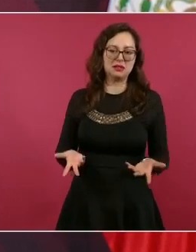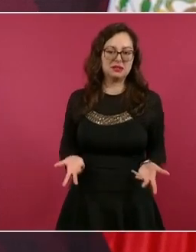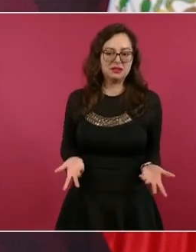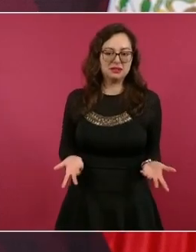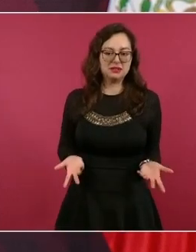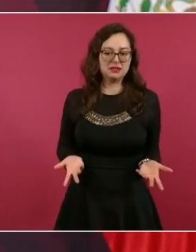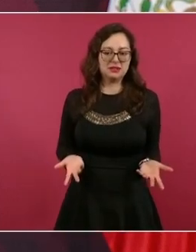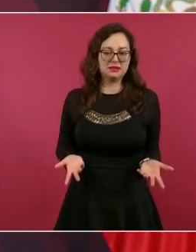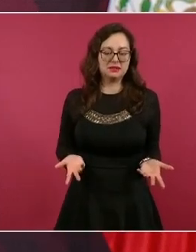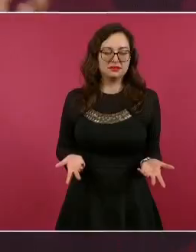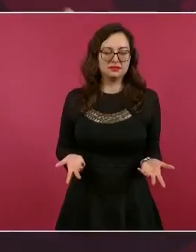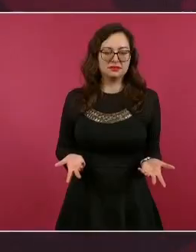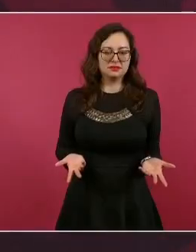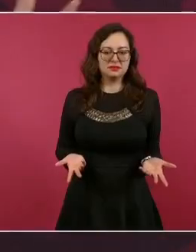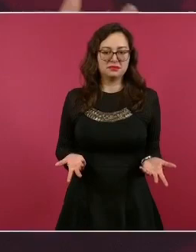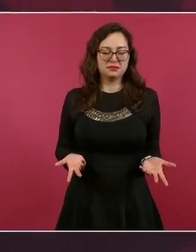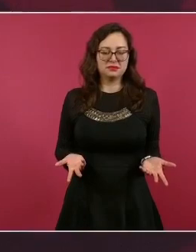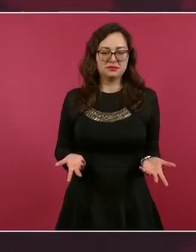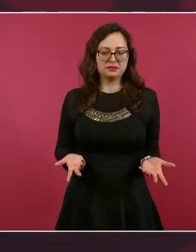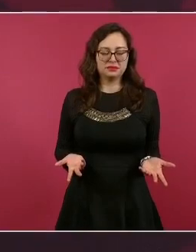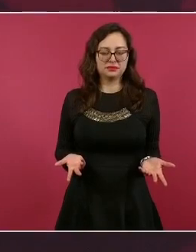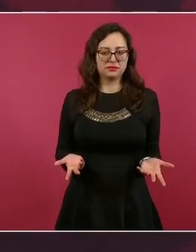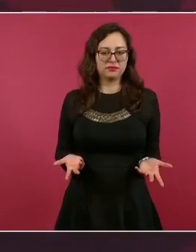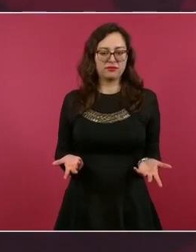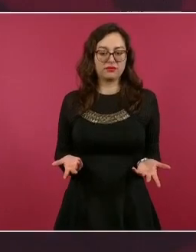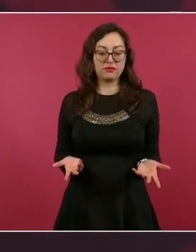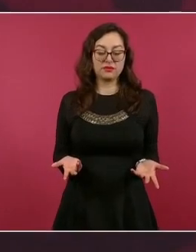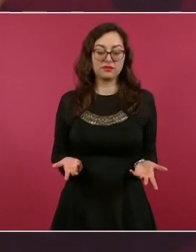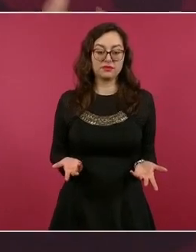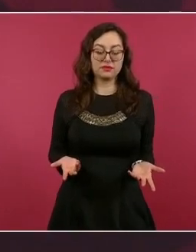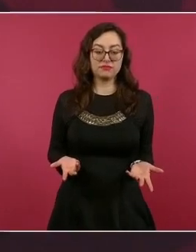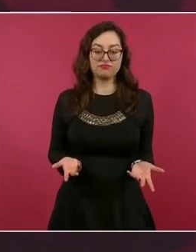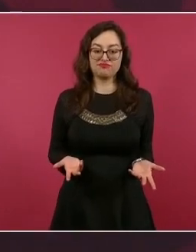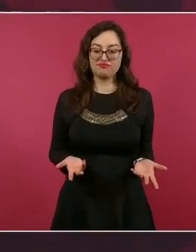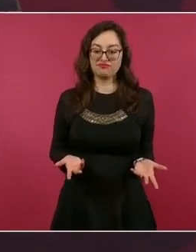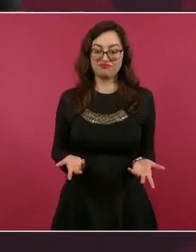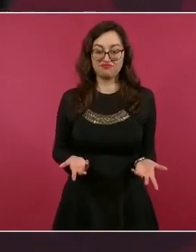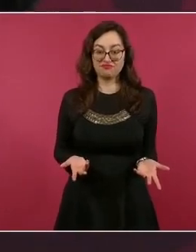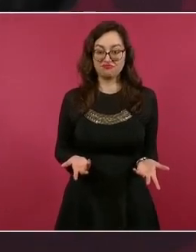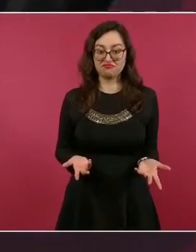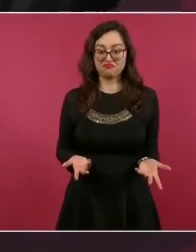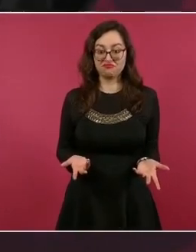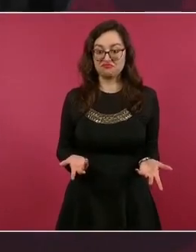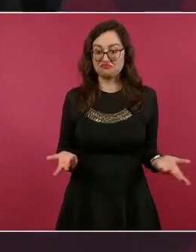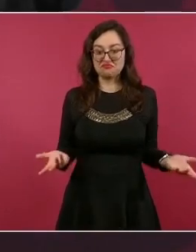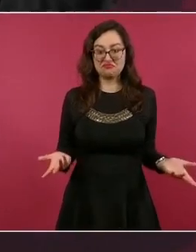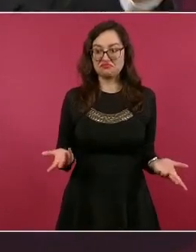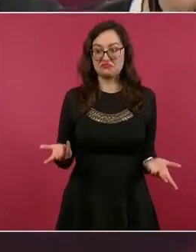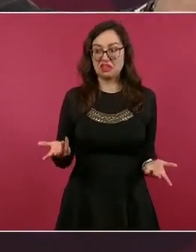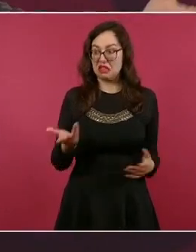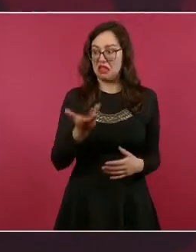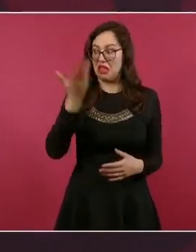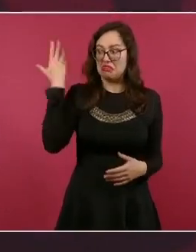Y nunca se habían atrevido. Hablaba yo